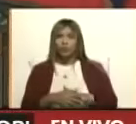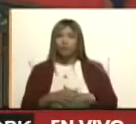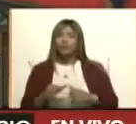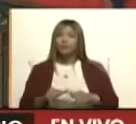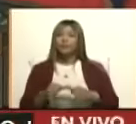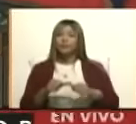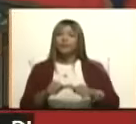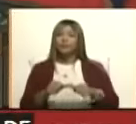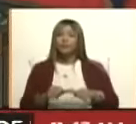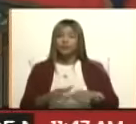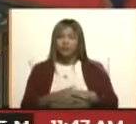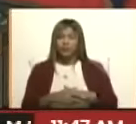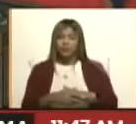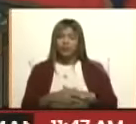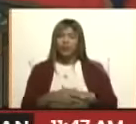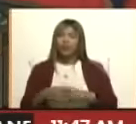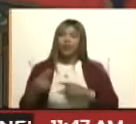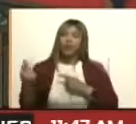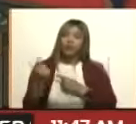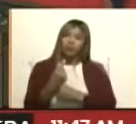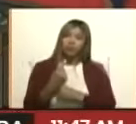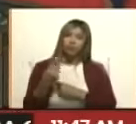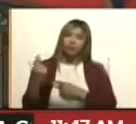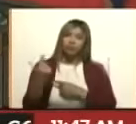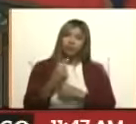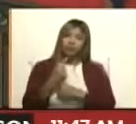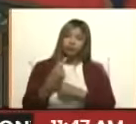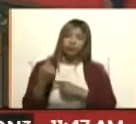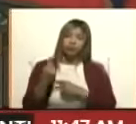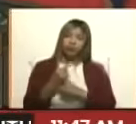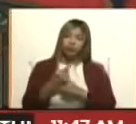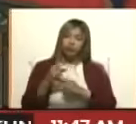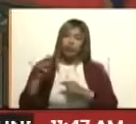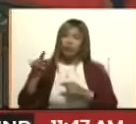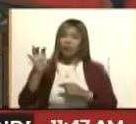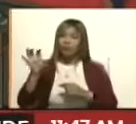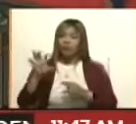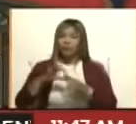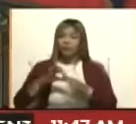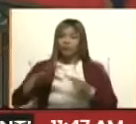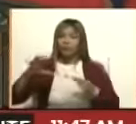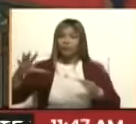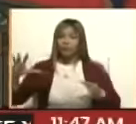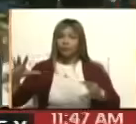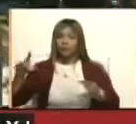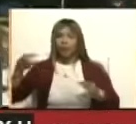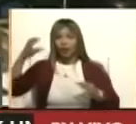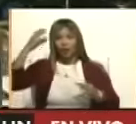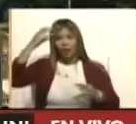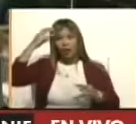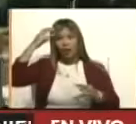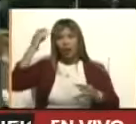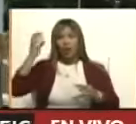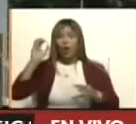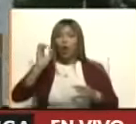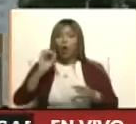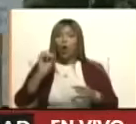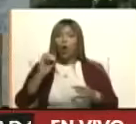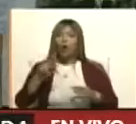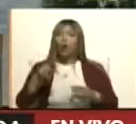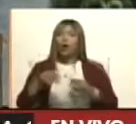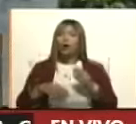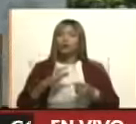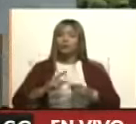seguir recibiendo órdenes de una metrópoli alejada del rey o de quien hiciera sus veces.